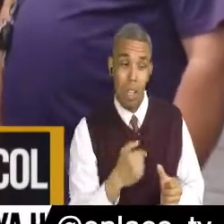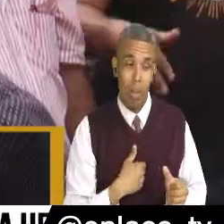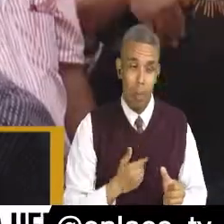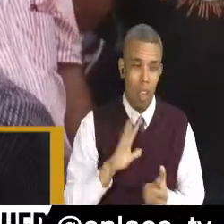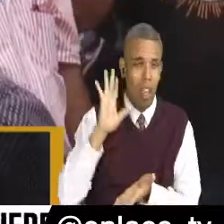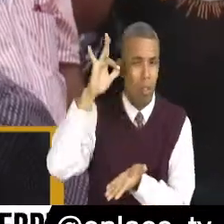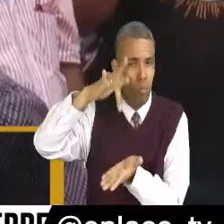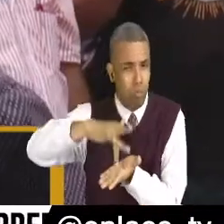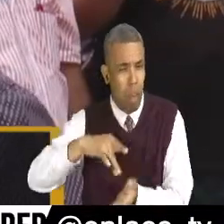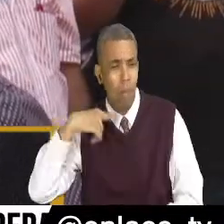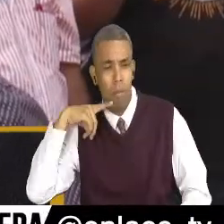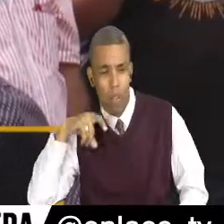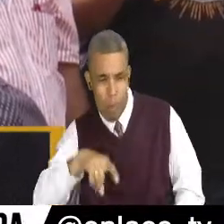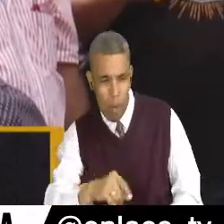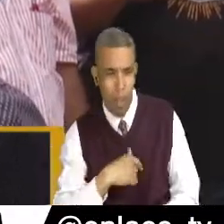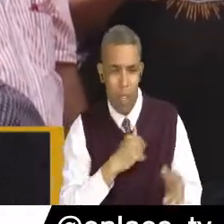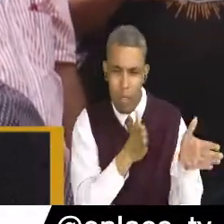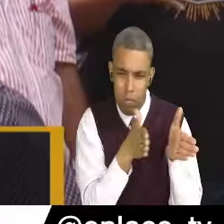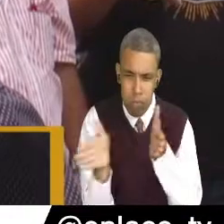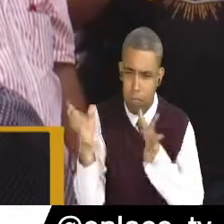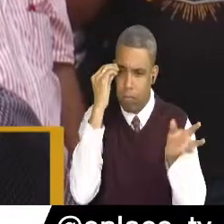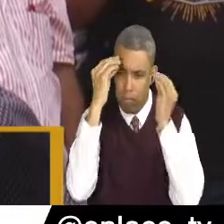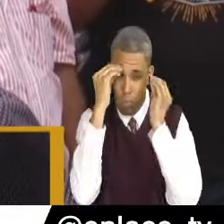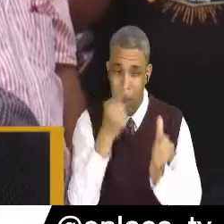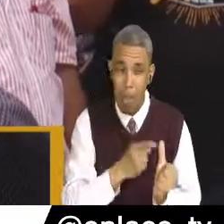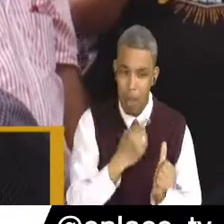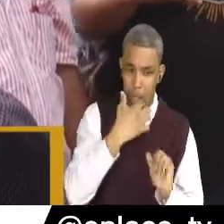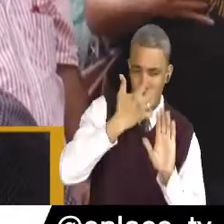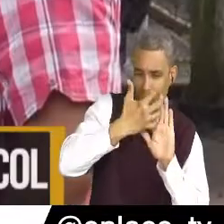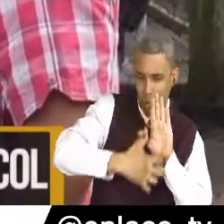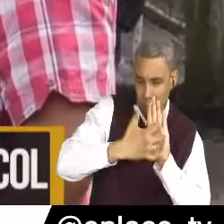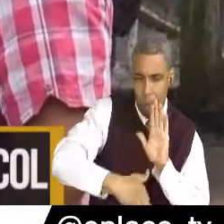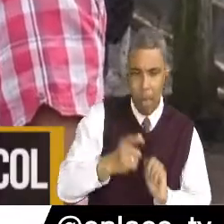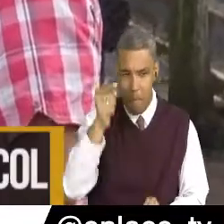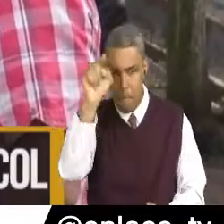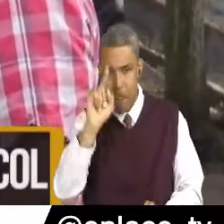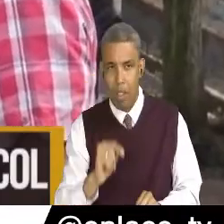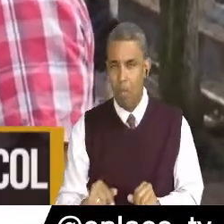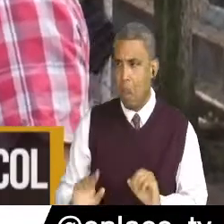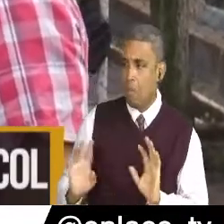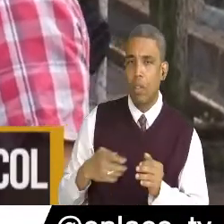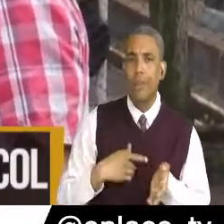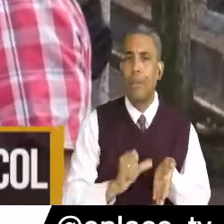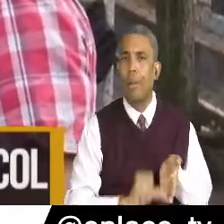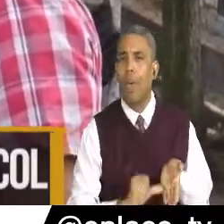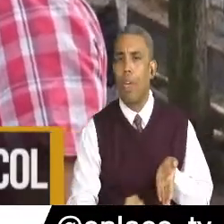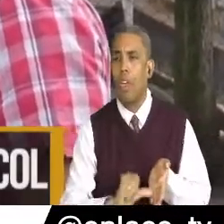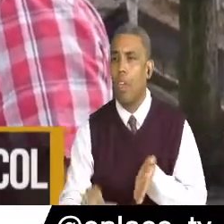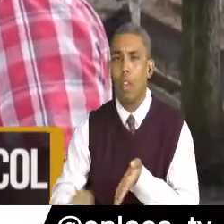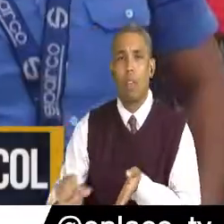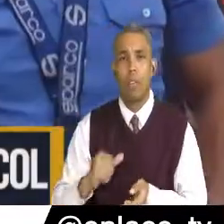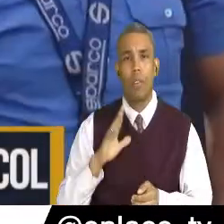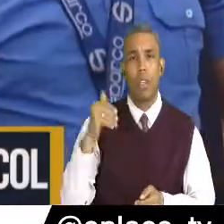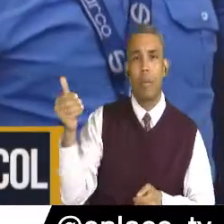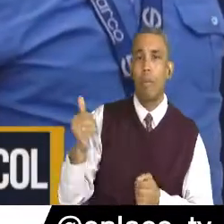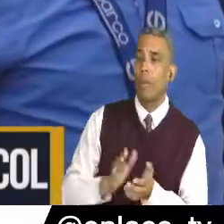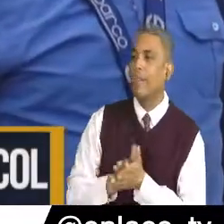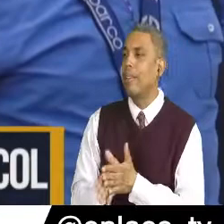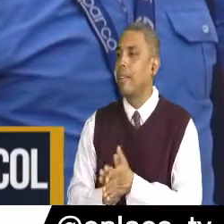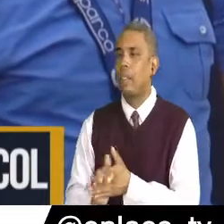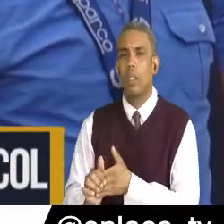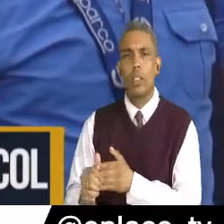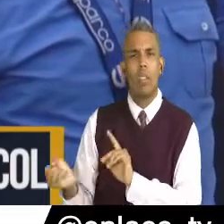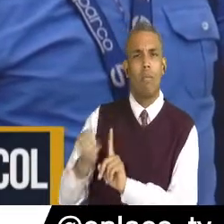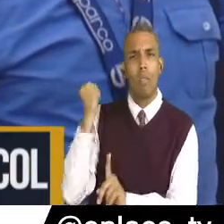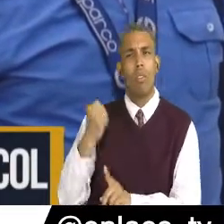local, ese es el punto principal. Estamos en defensa de la mano de obra local barranqueña. Y es que según la denuncia personal debidamente examinado, se le negó la